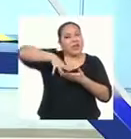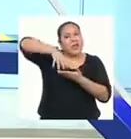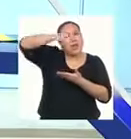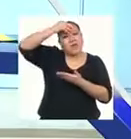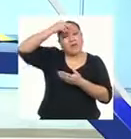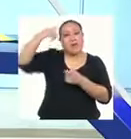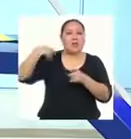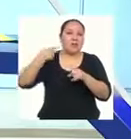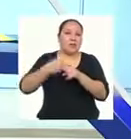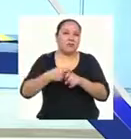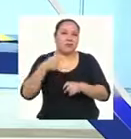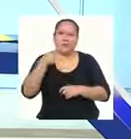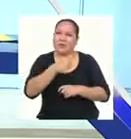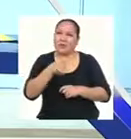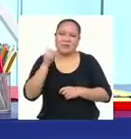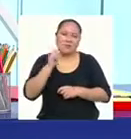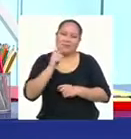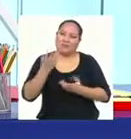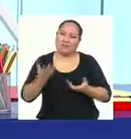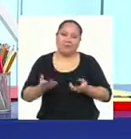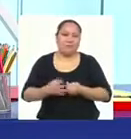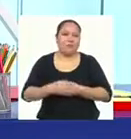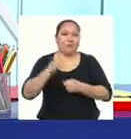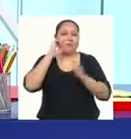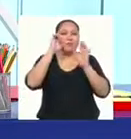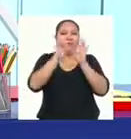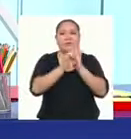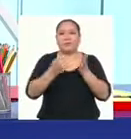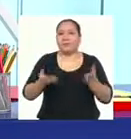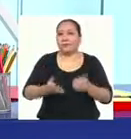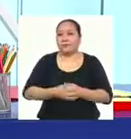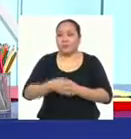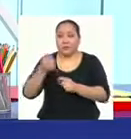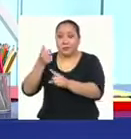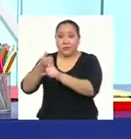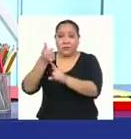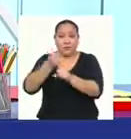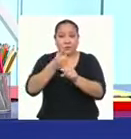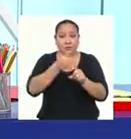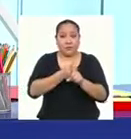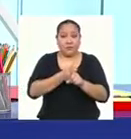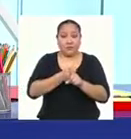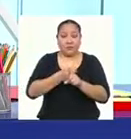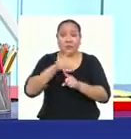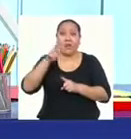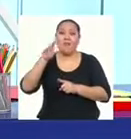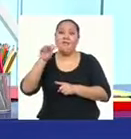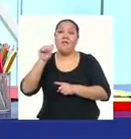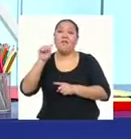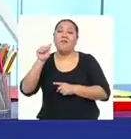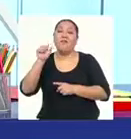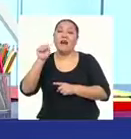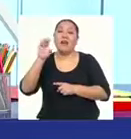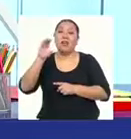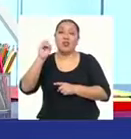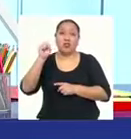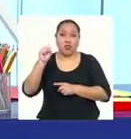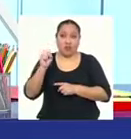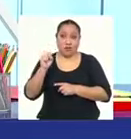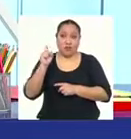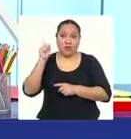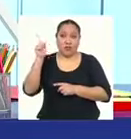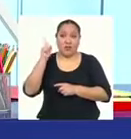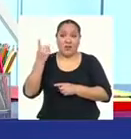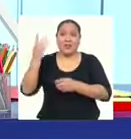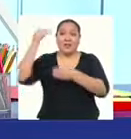Eso no debería ser así. Por ejemplo, los mismos vascos o catalanes que son parte de España y